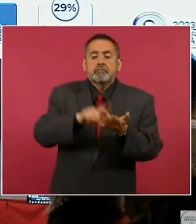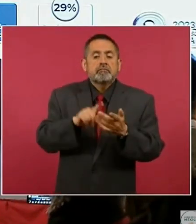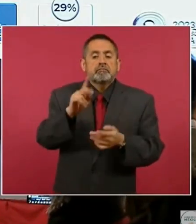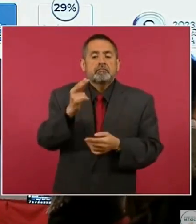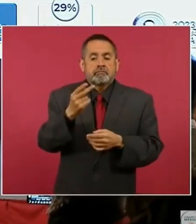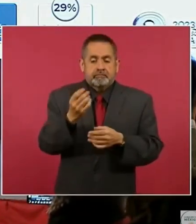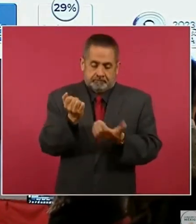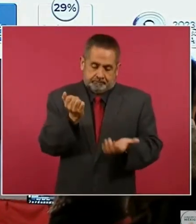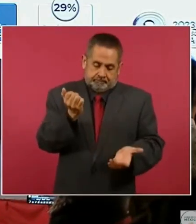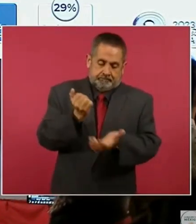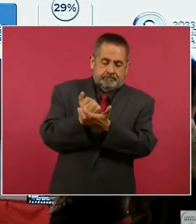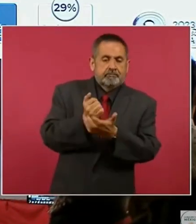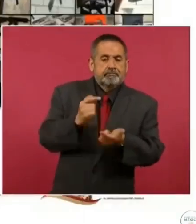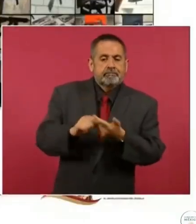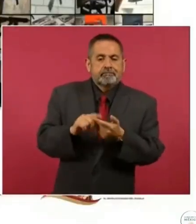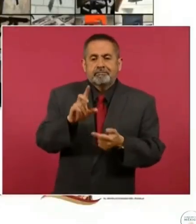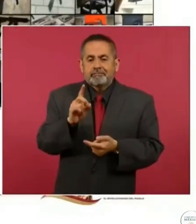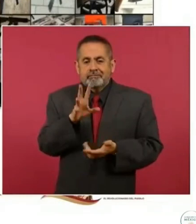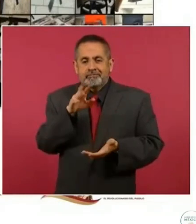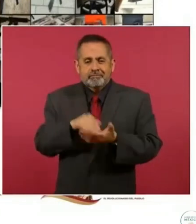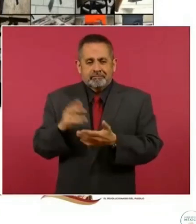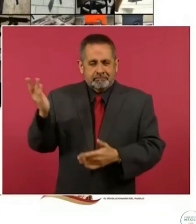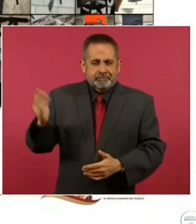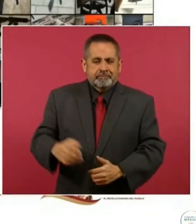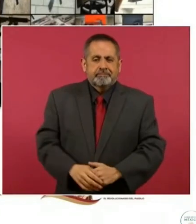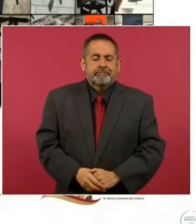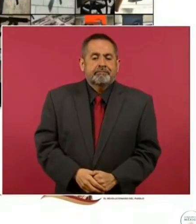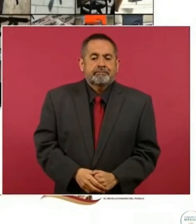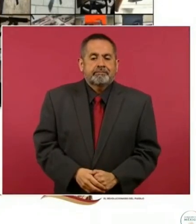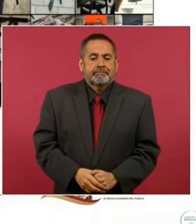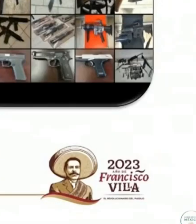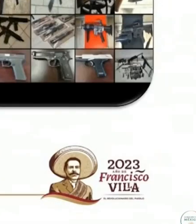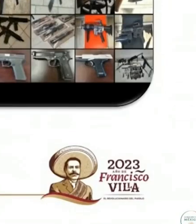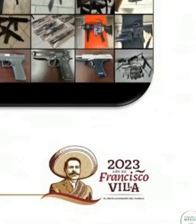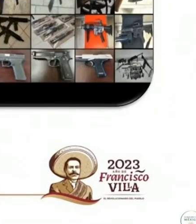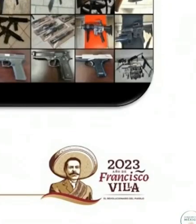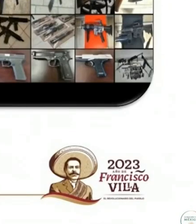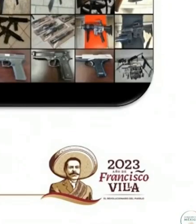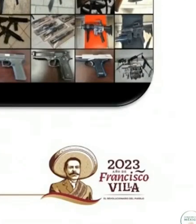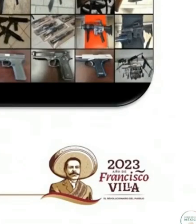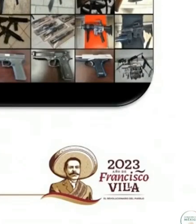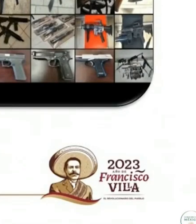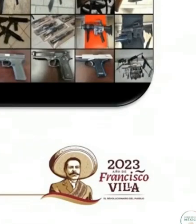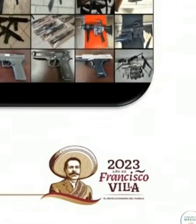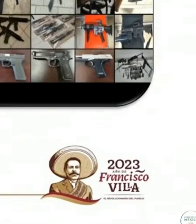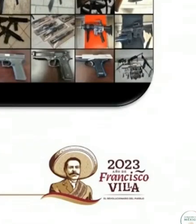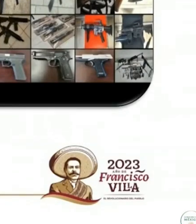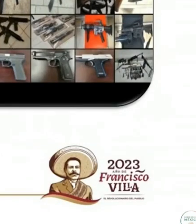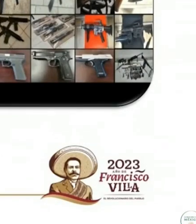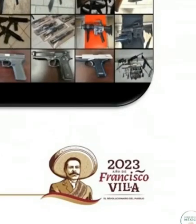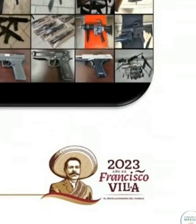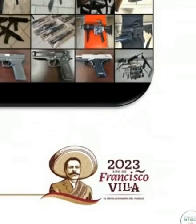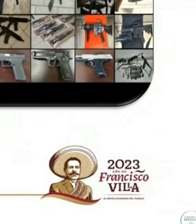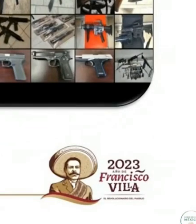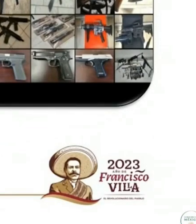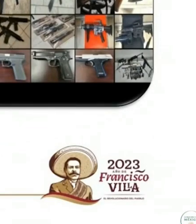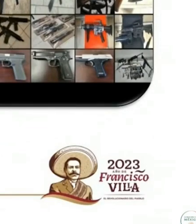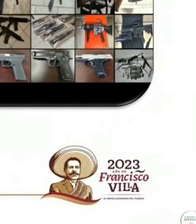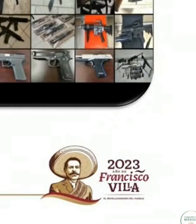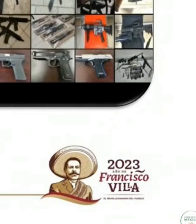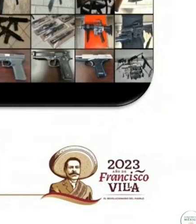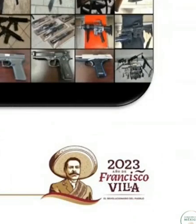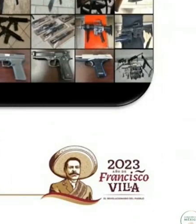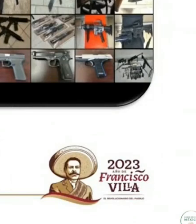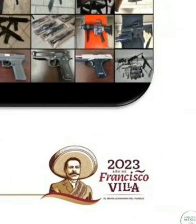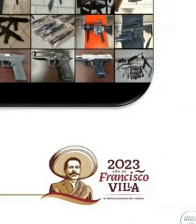cargadores, más de 34,000 cartuchos, 344 vehículos asegurados, una embarcación,